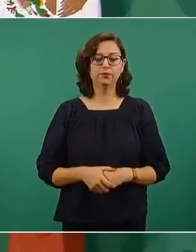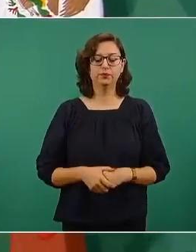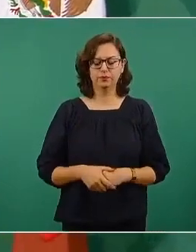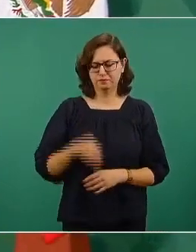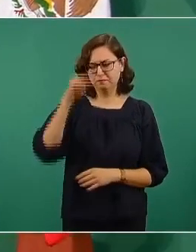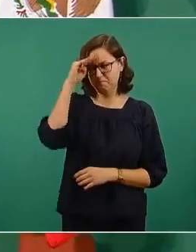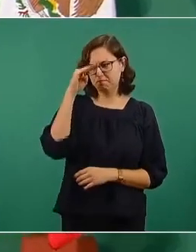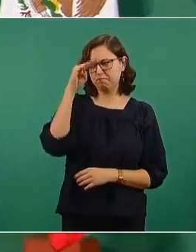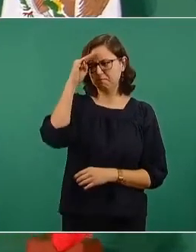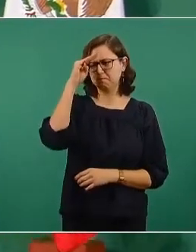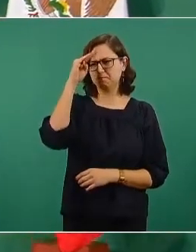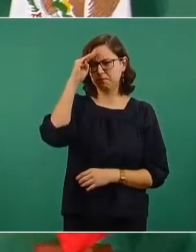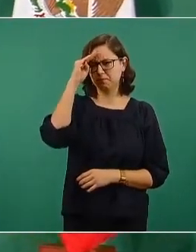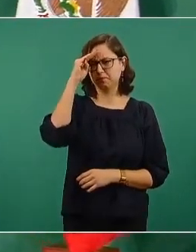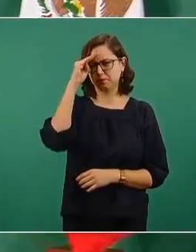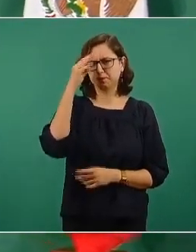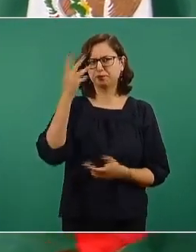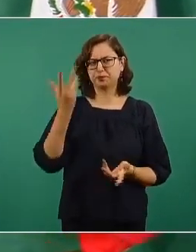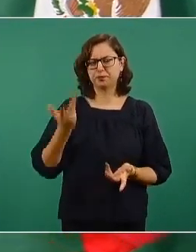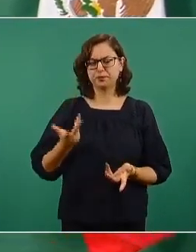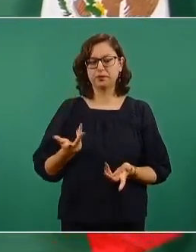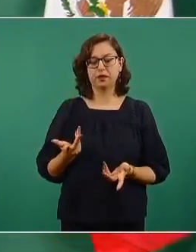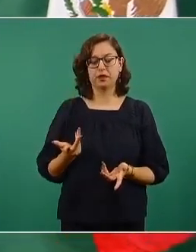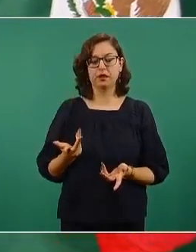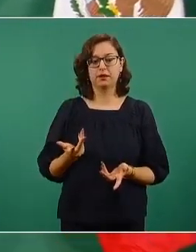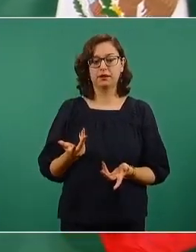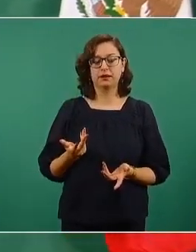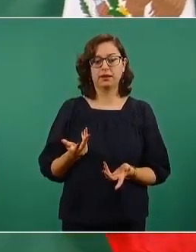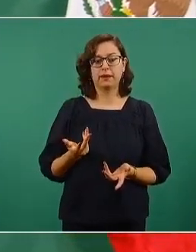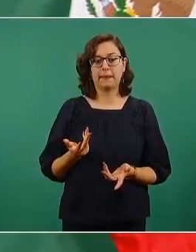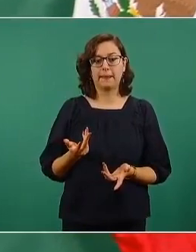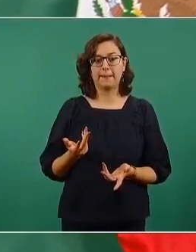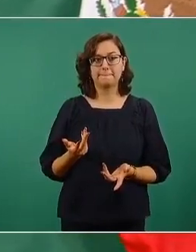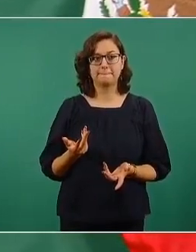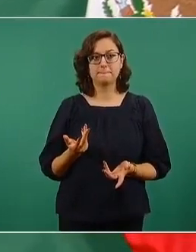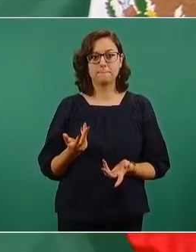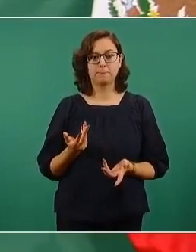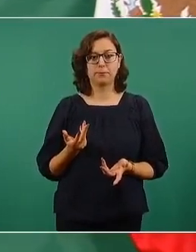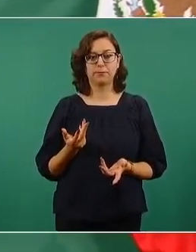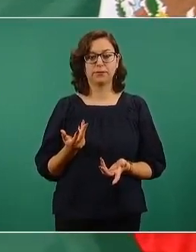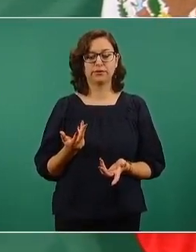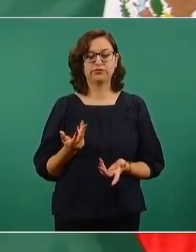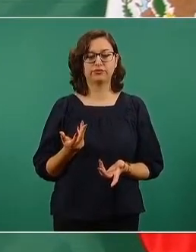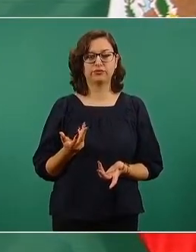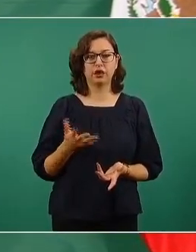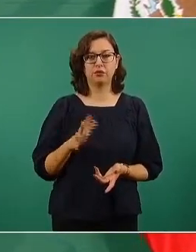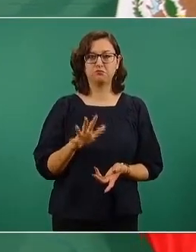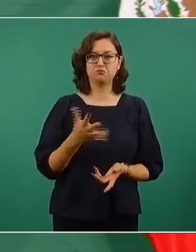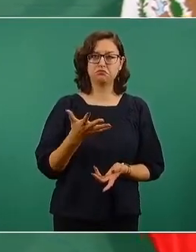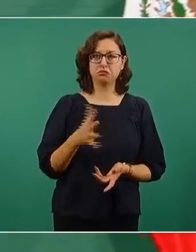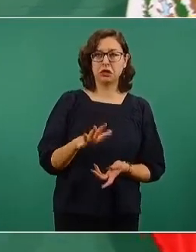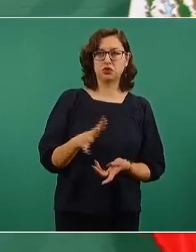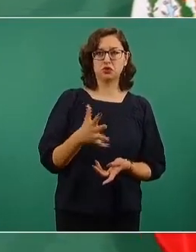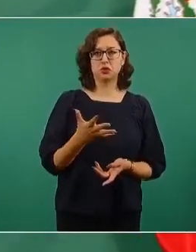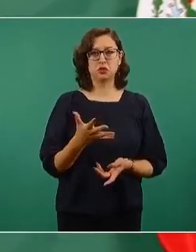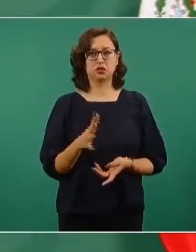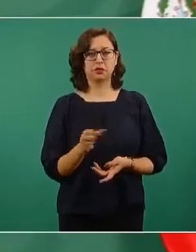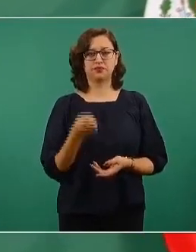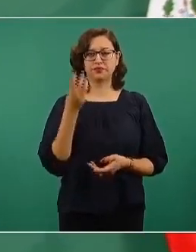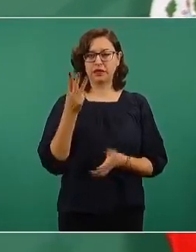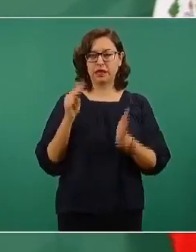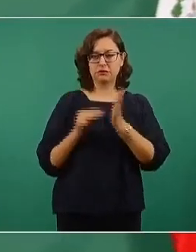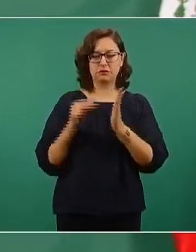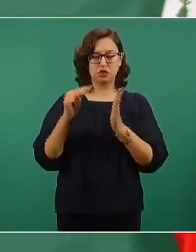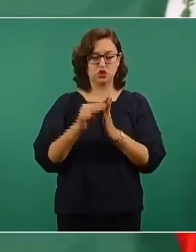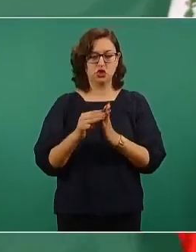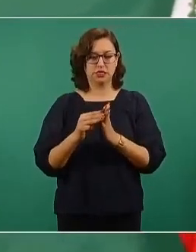Estamos pensando en un universo de más de 3